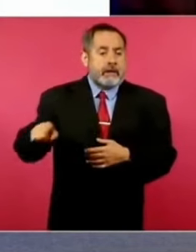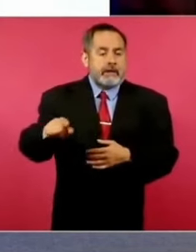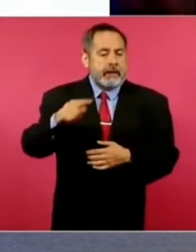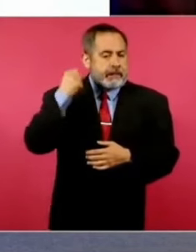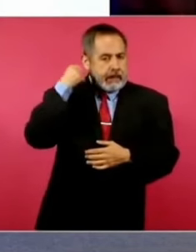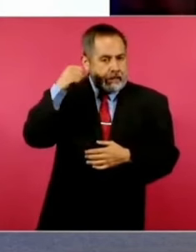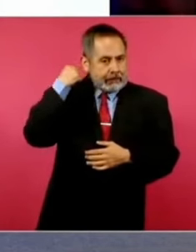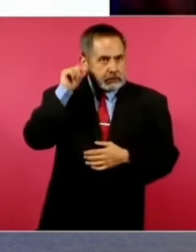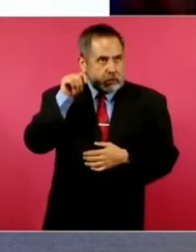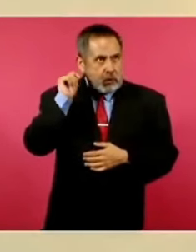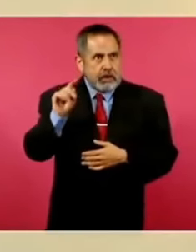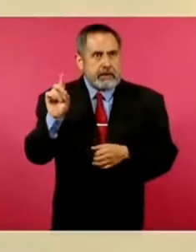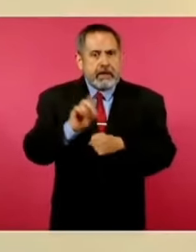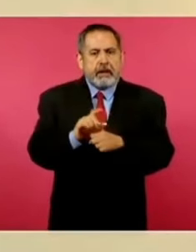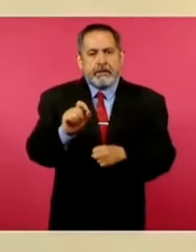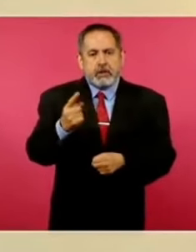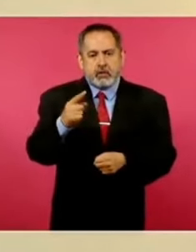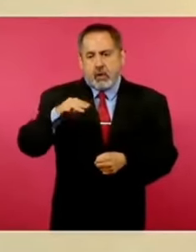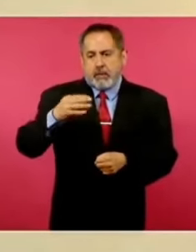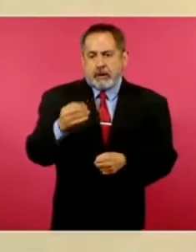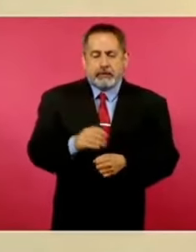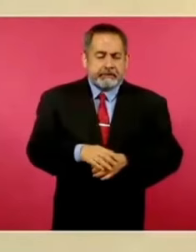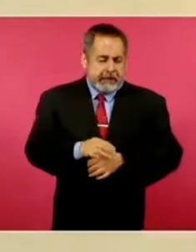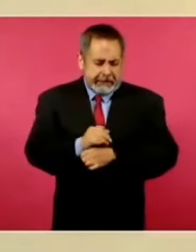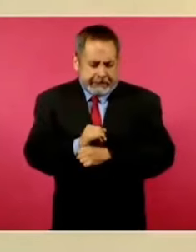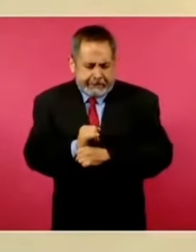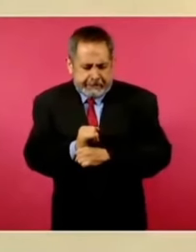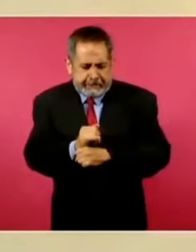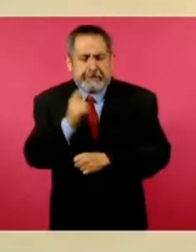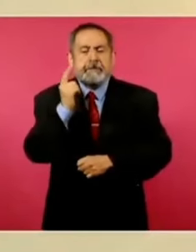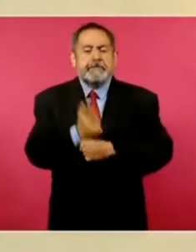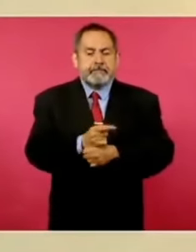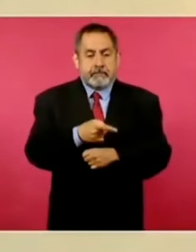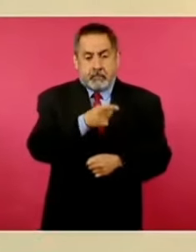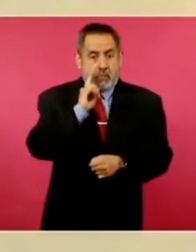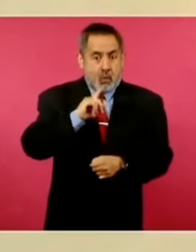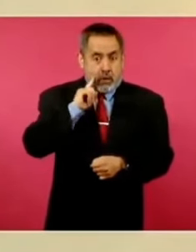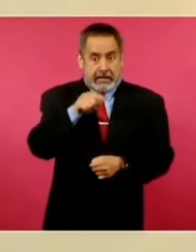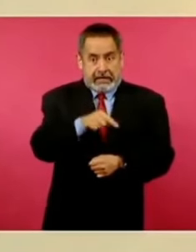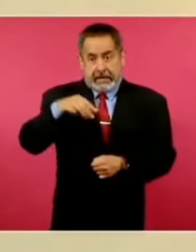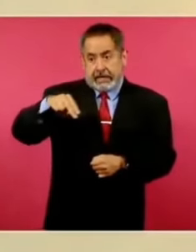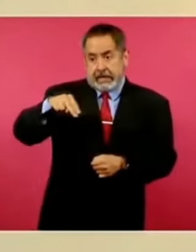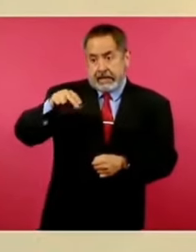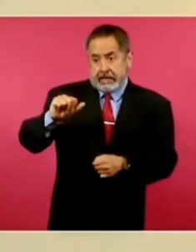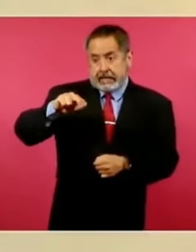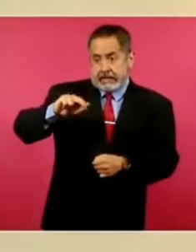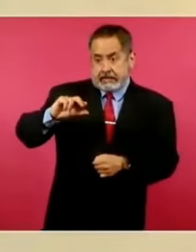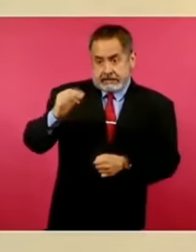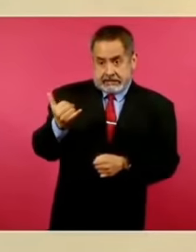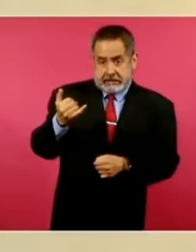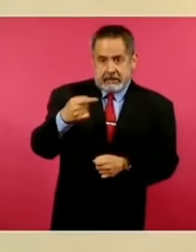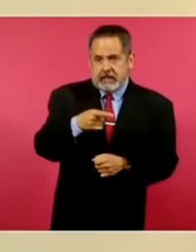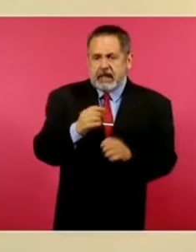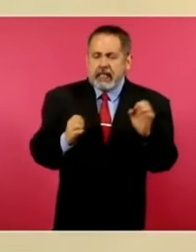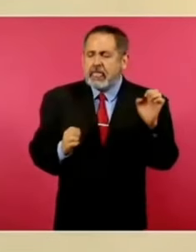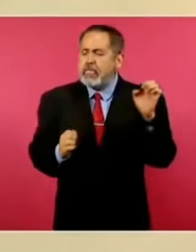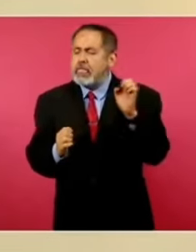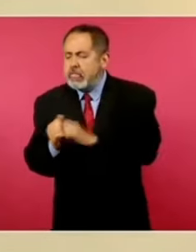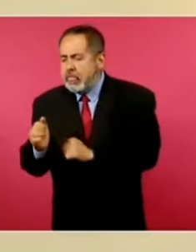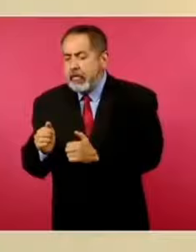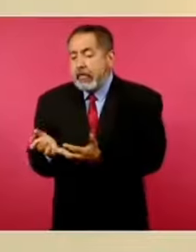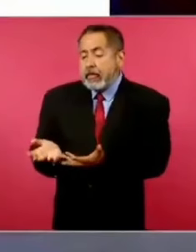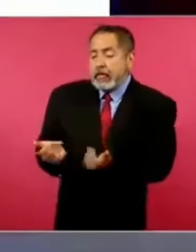21 de mayo de acuerdo con las investigaciones ministeriales Nancy del Carmen habría con engaños